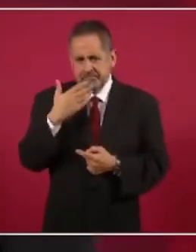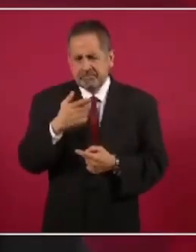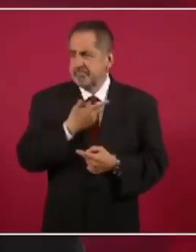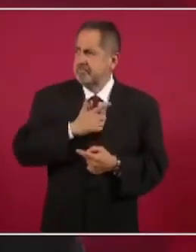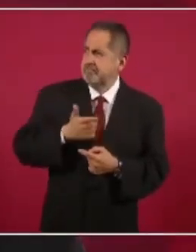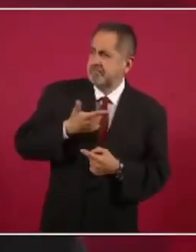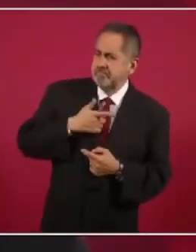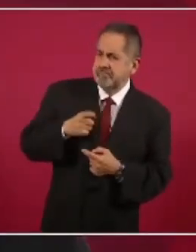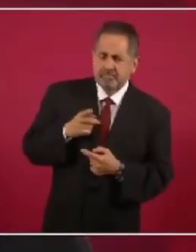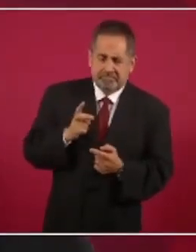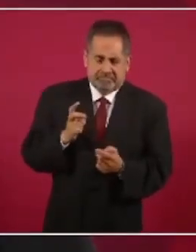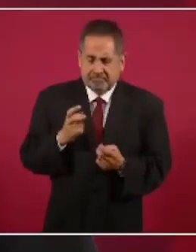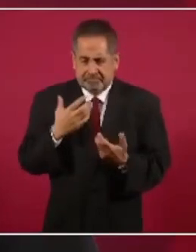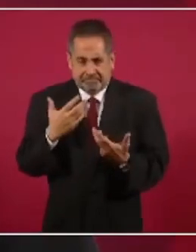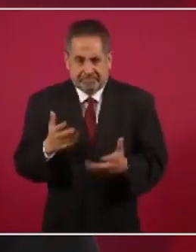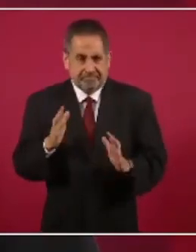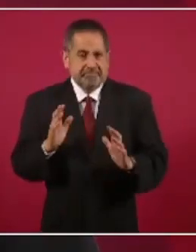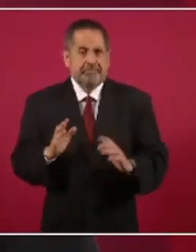eso.